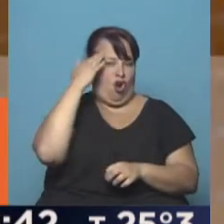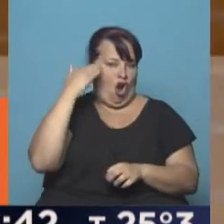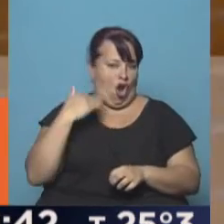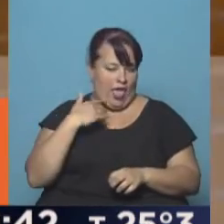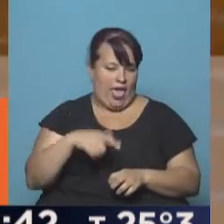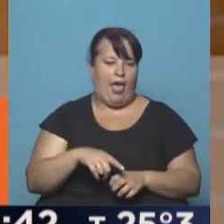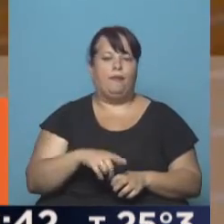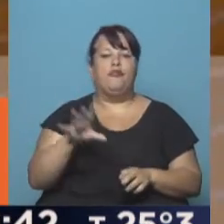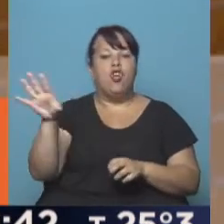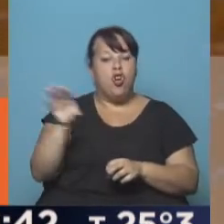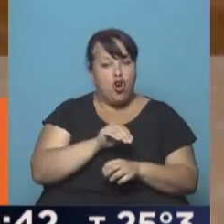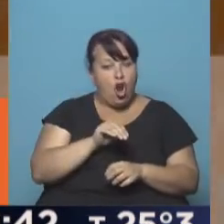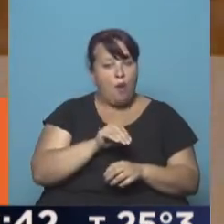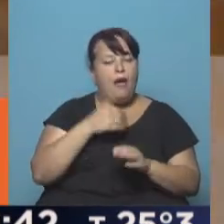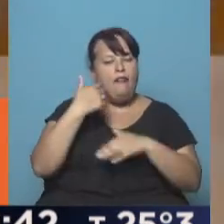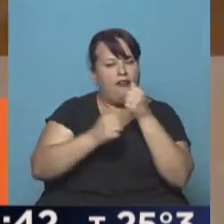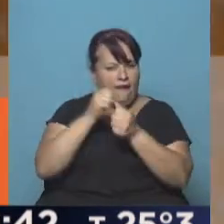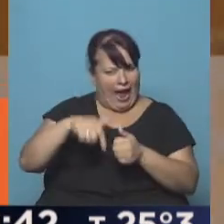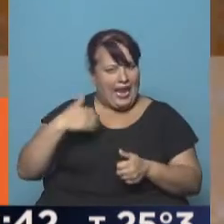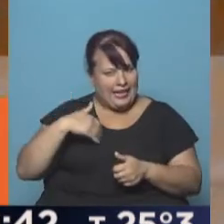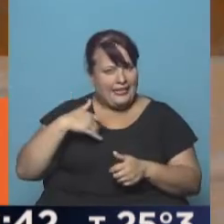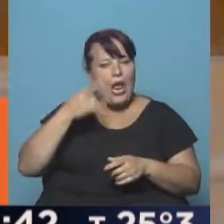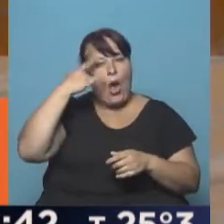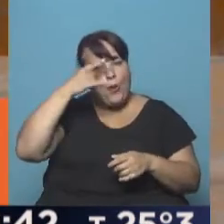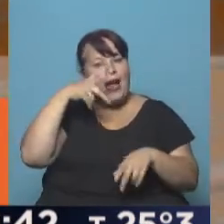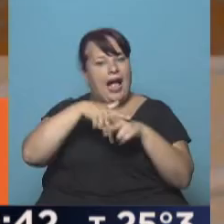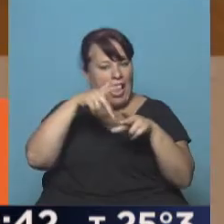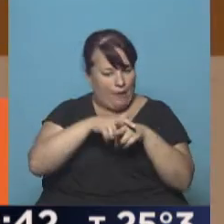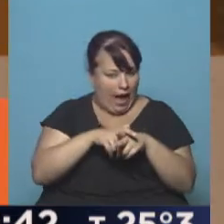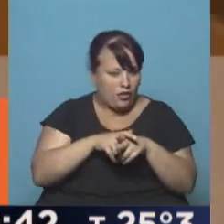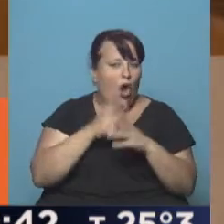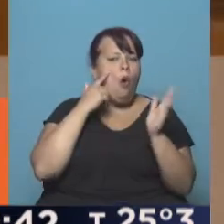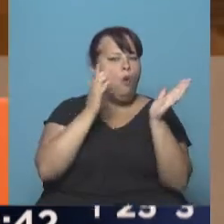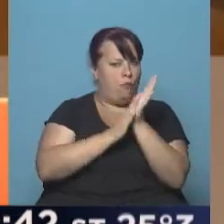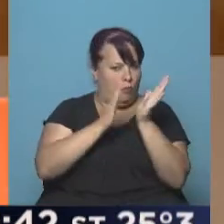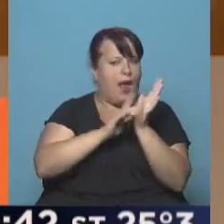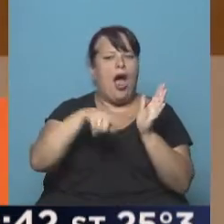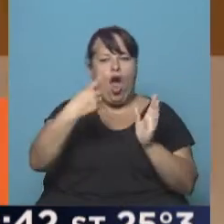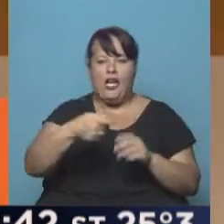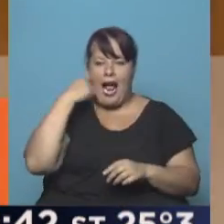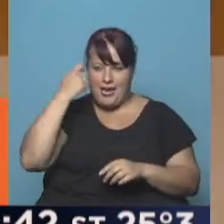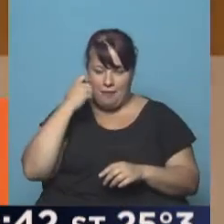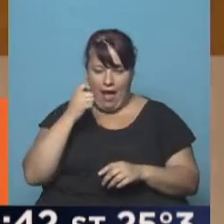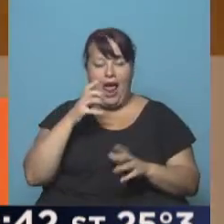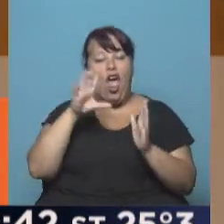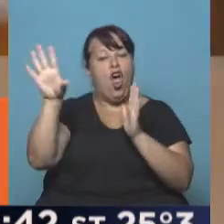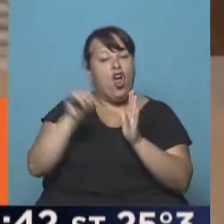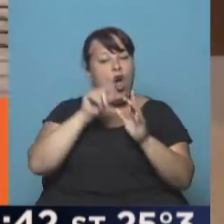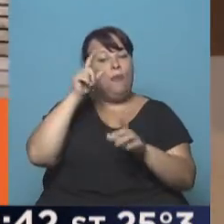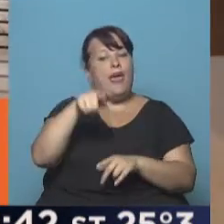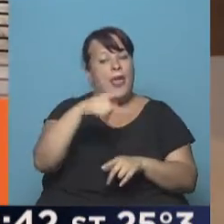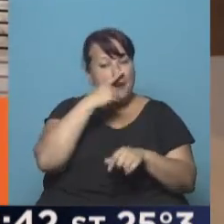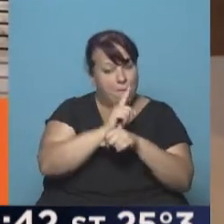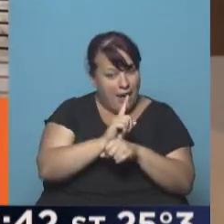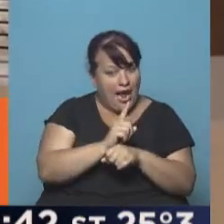la clonación se desarrolla en nuestro país con vacas y caballos y hay pruebas con otros animales la clonación de anthony